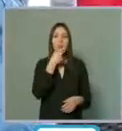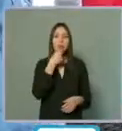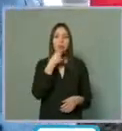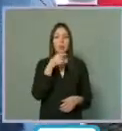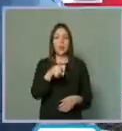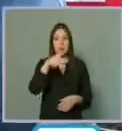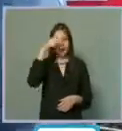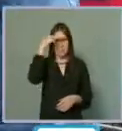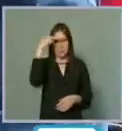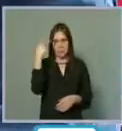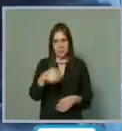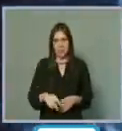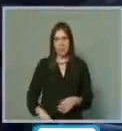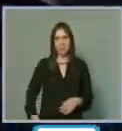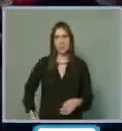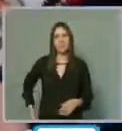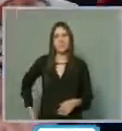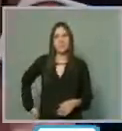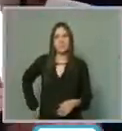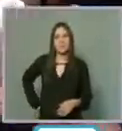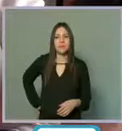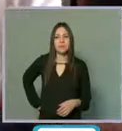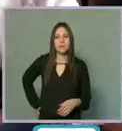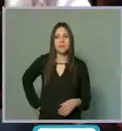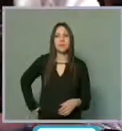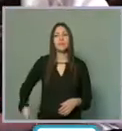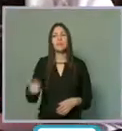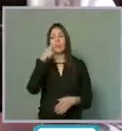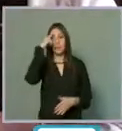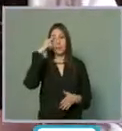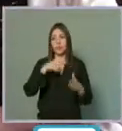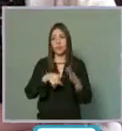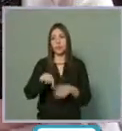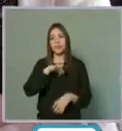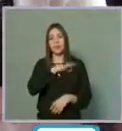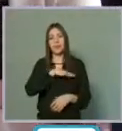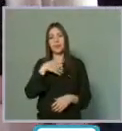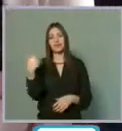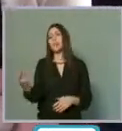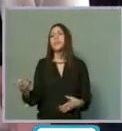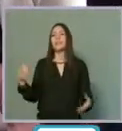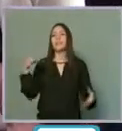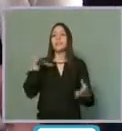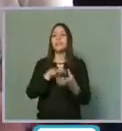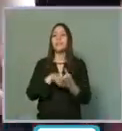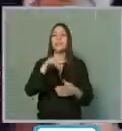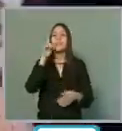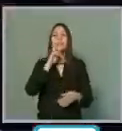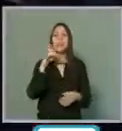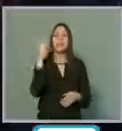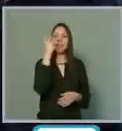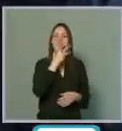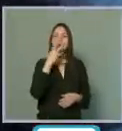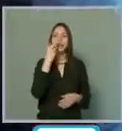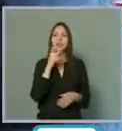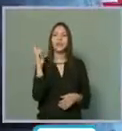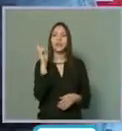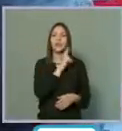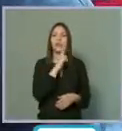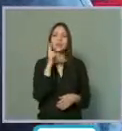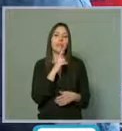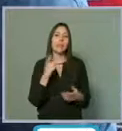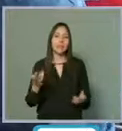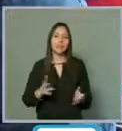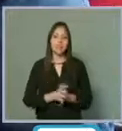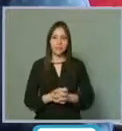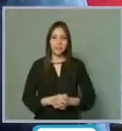mexicano que cree. Felicidades, maestro. Está casado con una hermosa rusa y pues